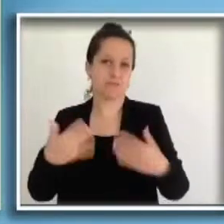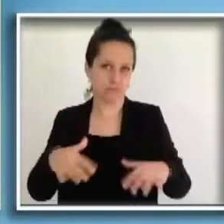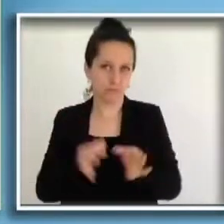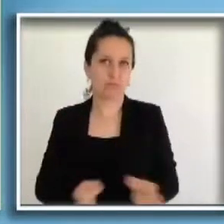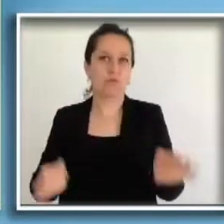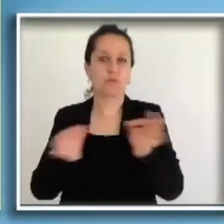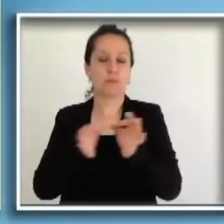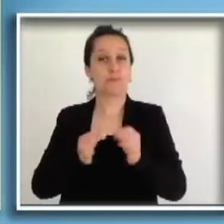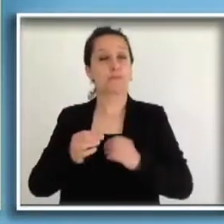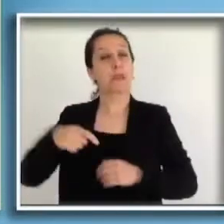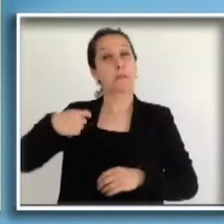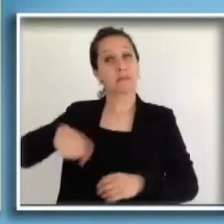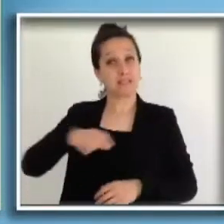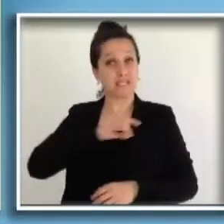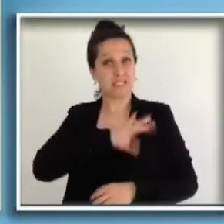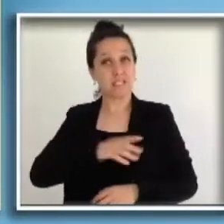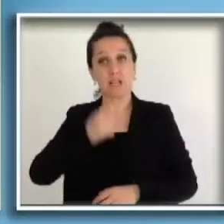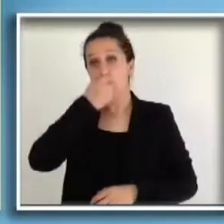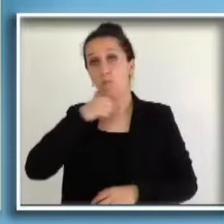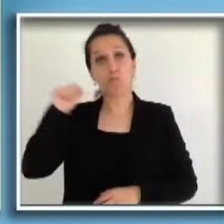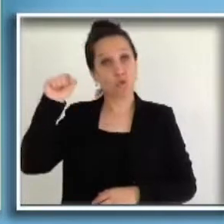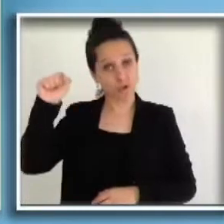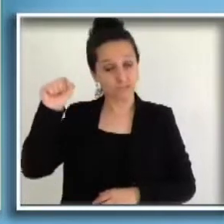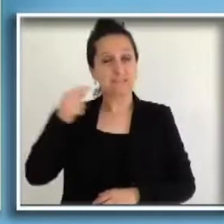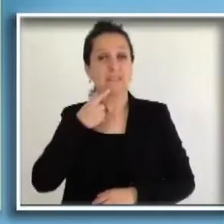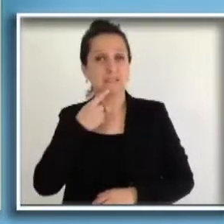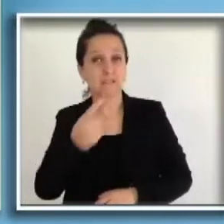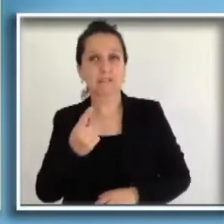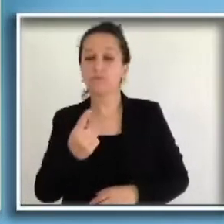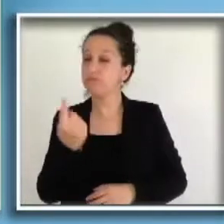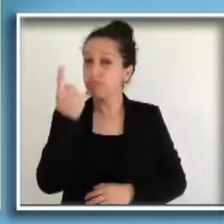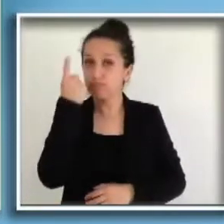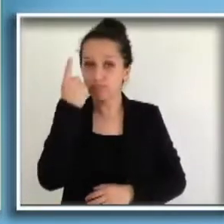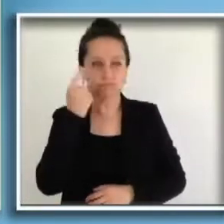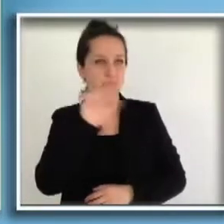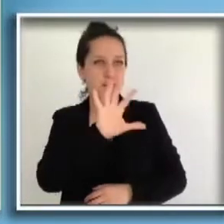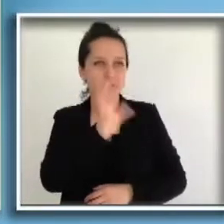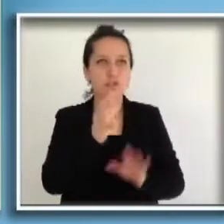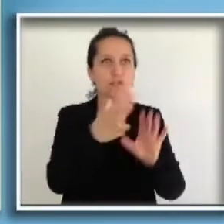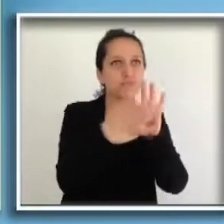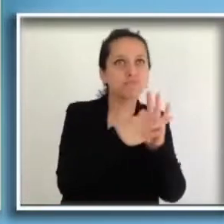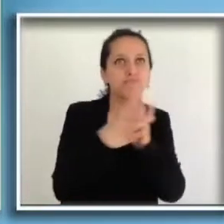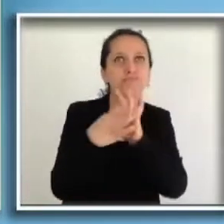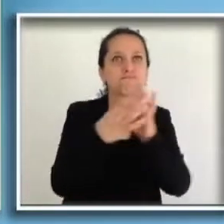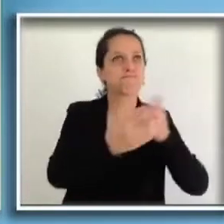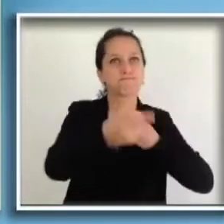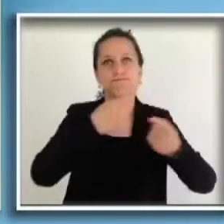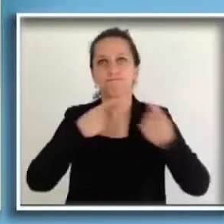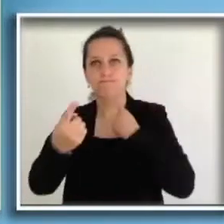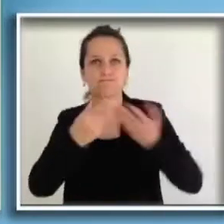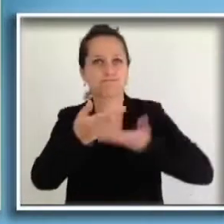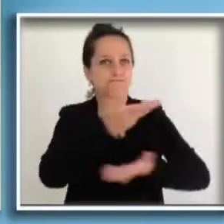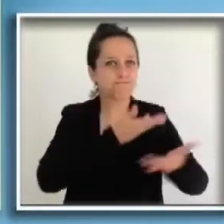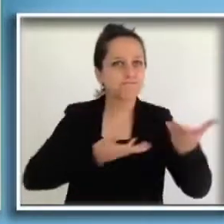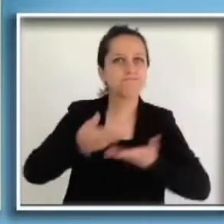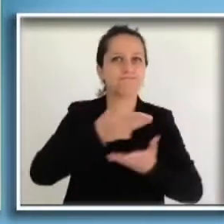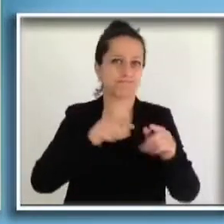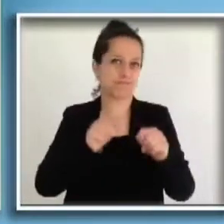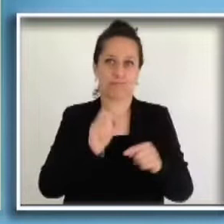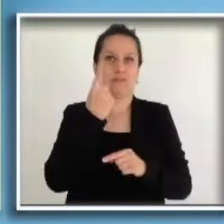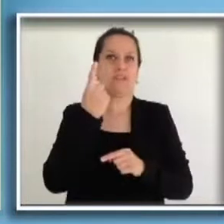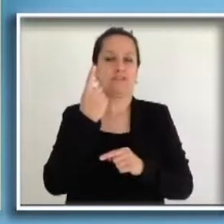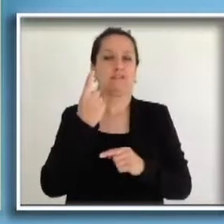de la política exterior en Chile es la relación con nuestra región en un contexto de grandes desafíos ya mencionados hemos